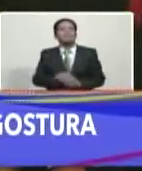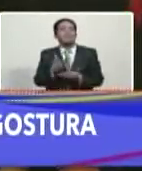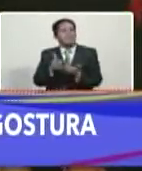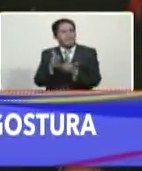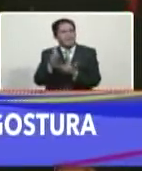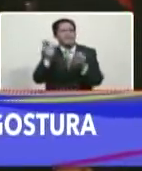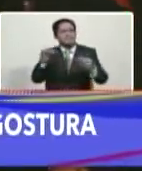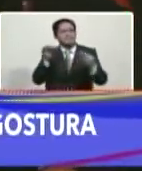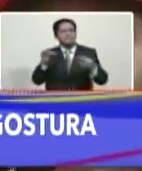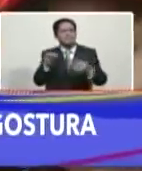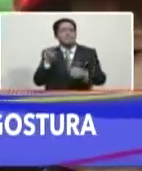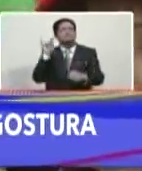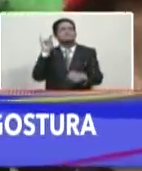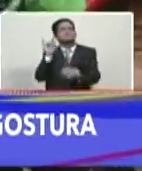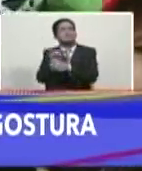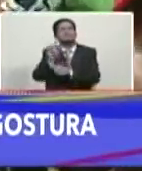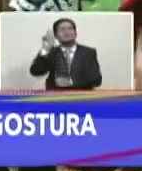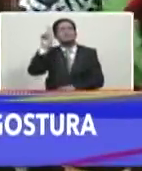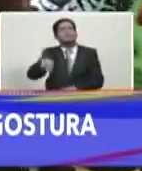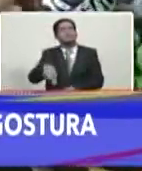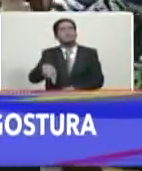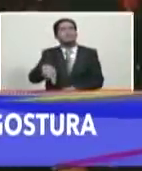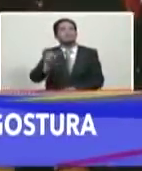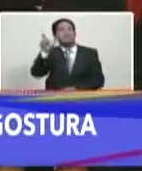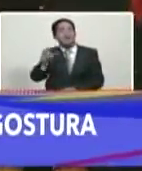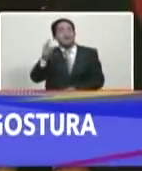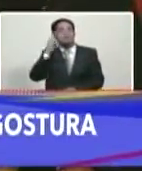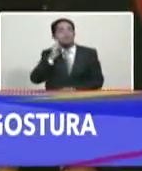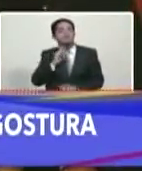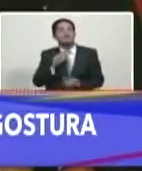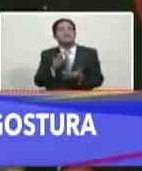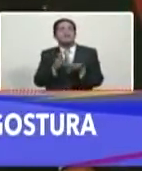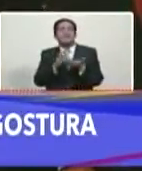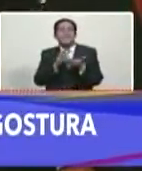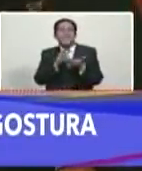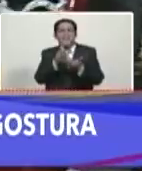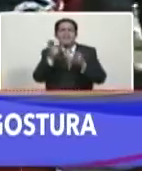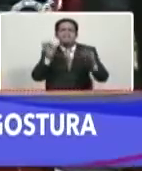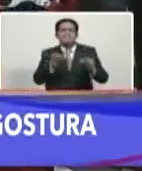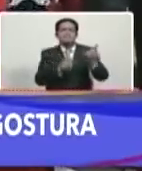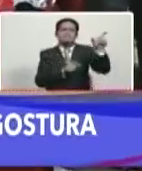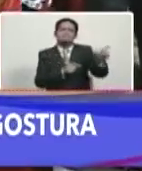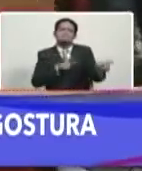¡Leales siempre a Bolívar! ¡Leales siempre a Chávez!